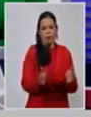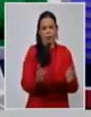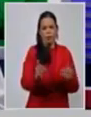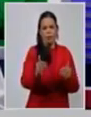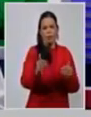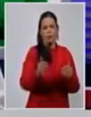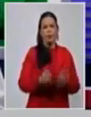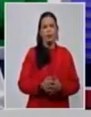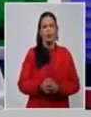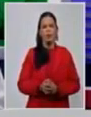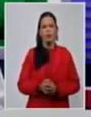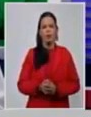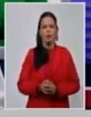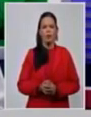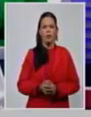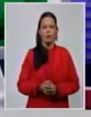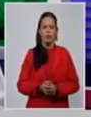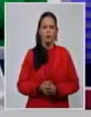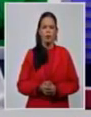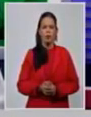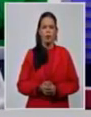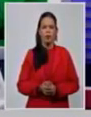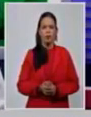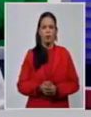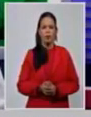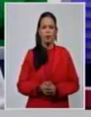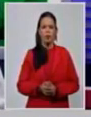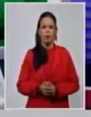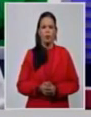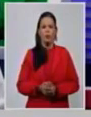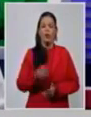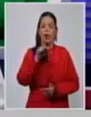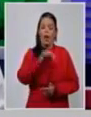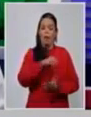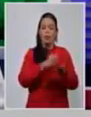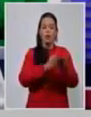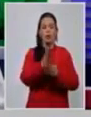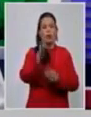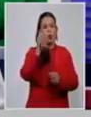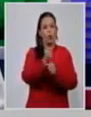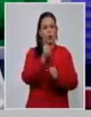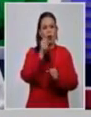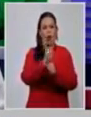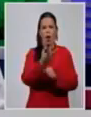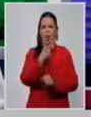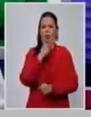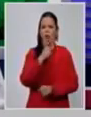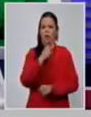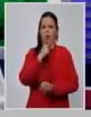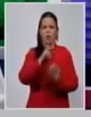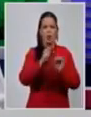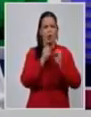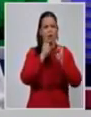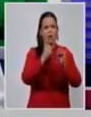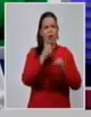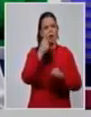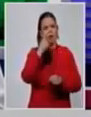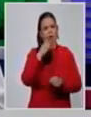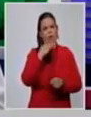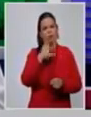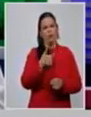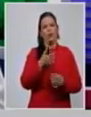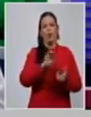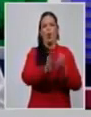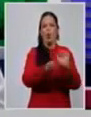una institución en la cual se viene actuando intensamente y se debe de controlar. Ahora